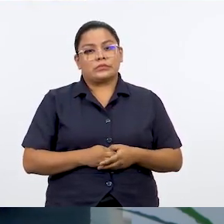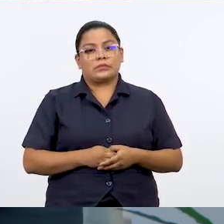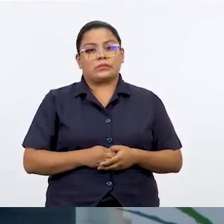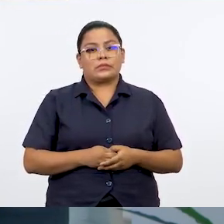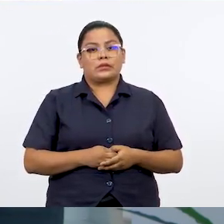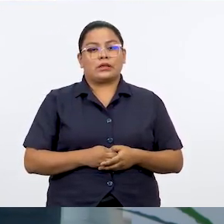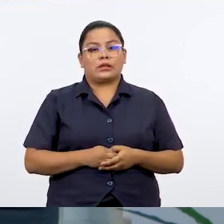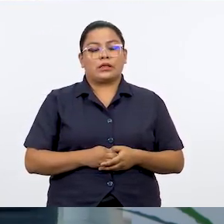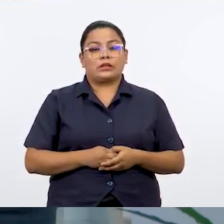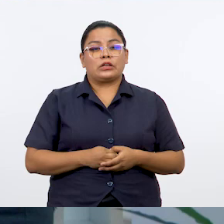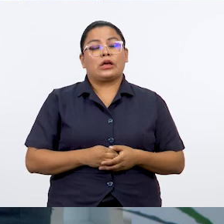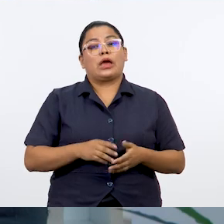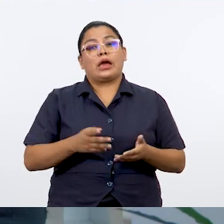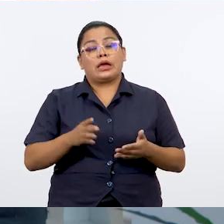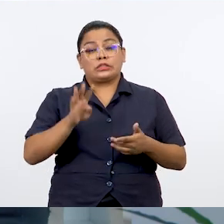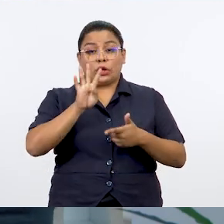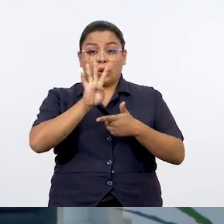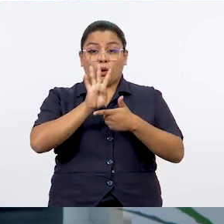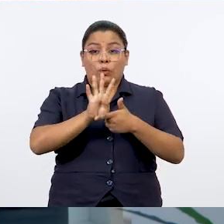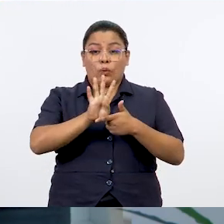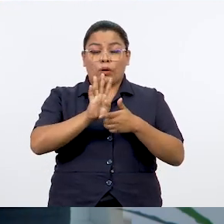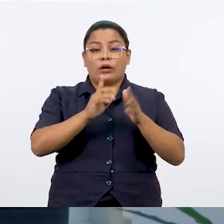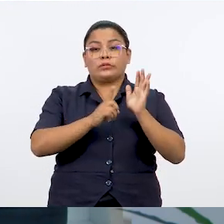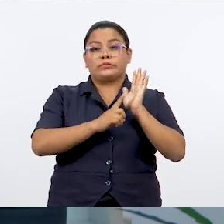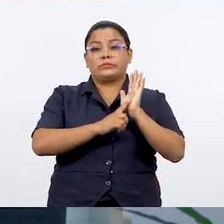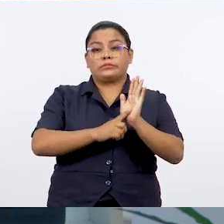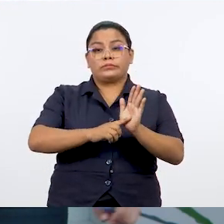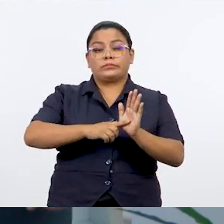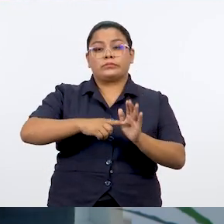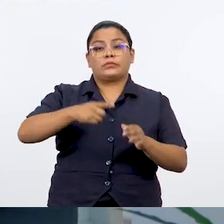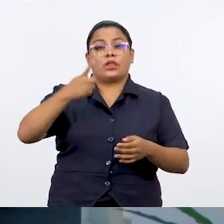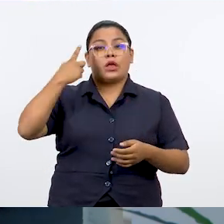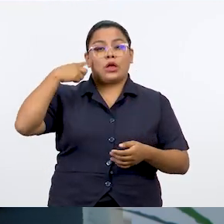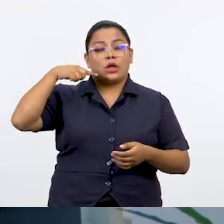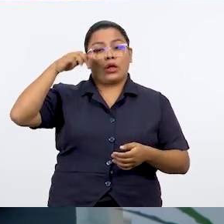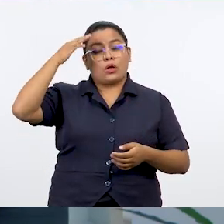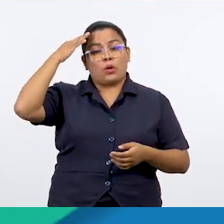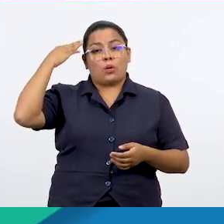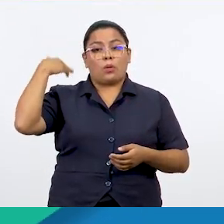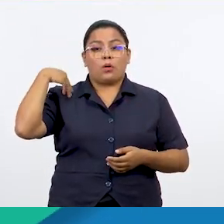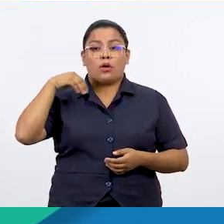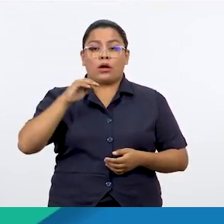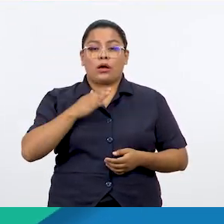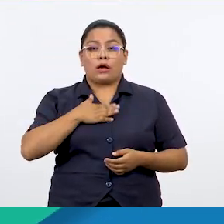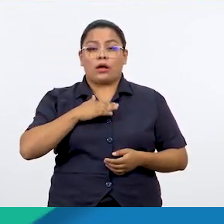los sobrinos de Alejandra. Así es, entonces solo nos queda resolverla.